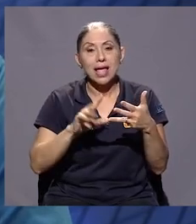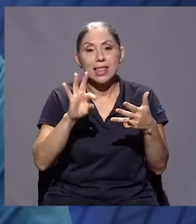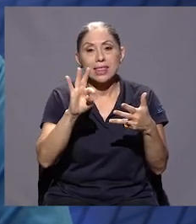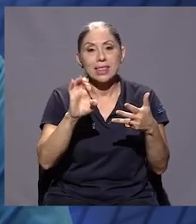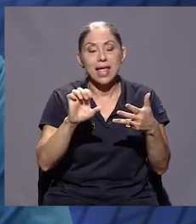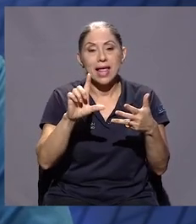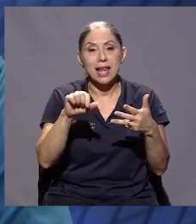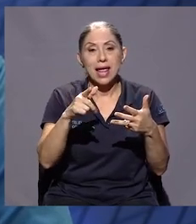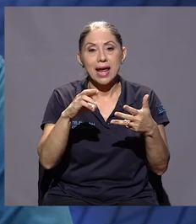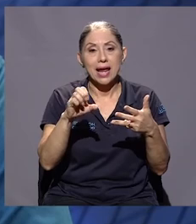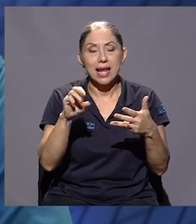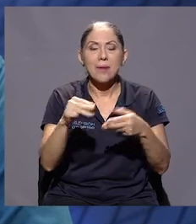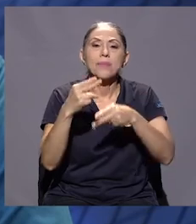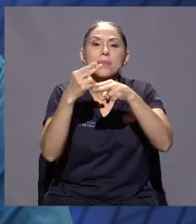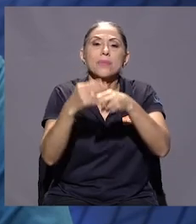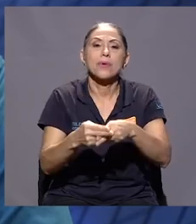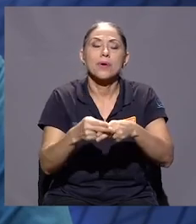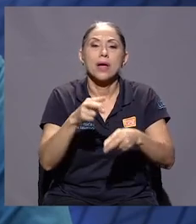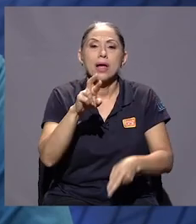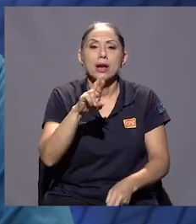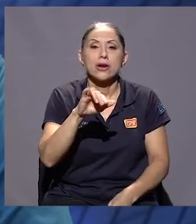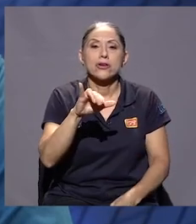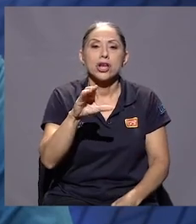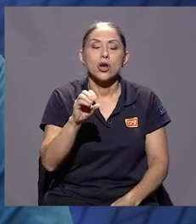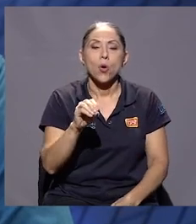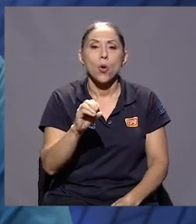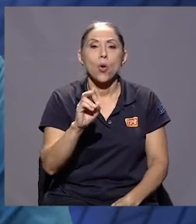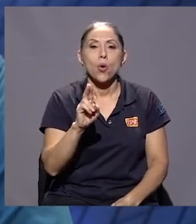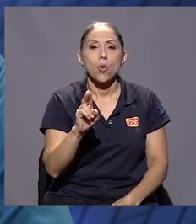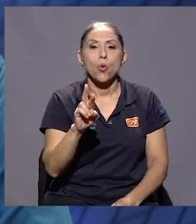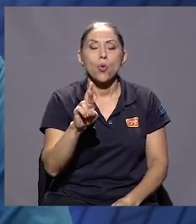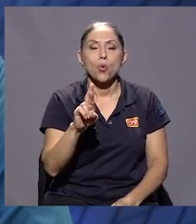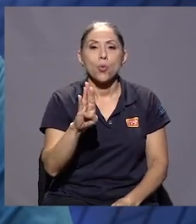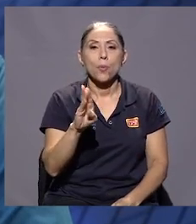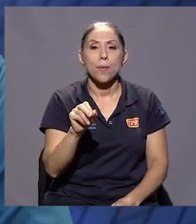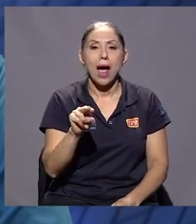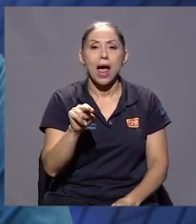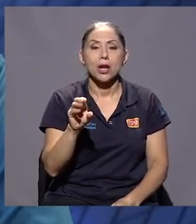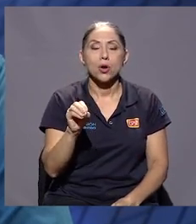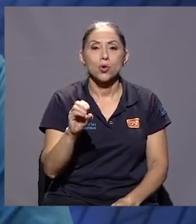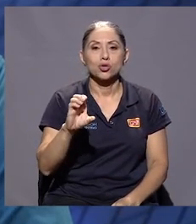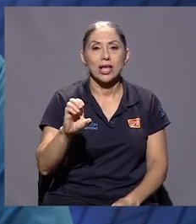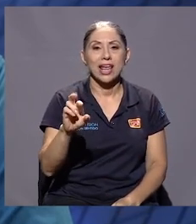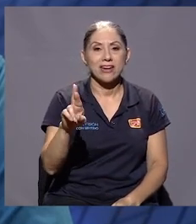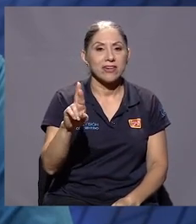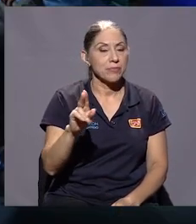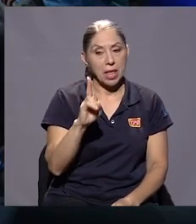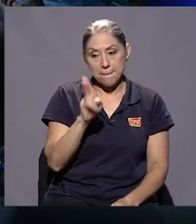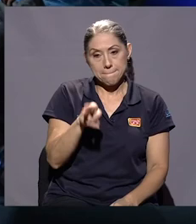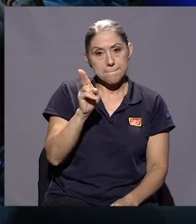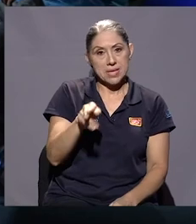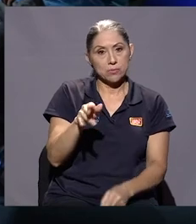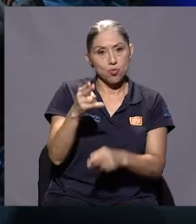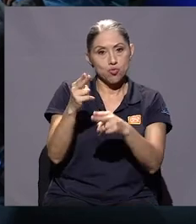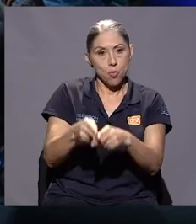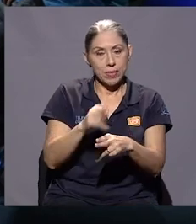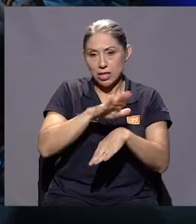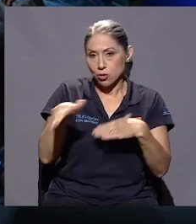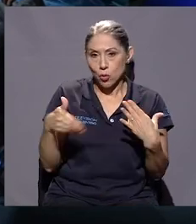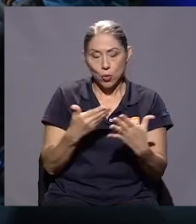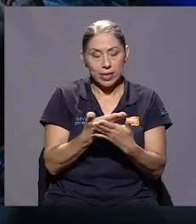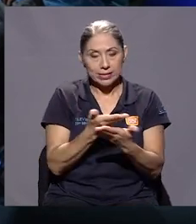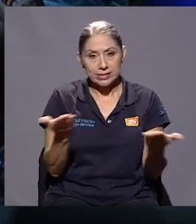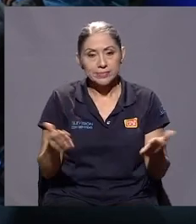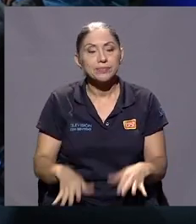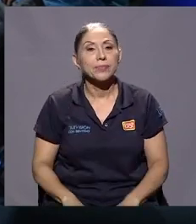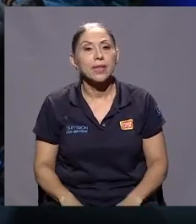urbano sedeur es igual digamos en todas las redes sociales si llegamos a hacer la observación